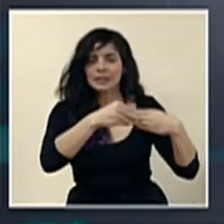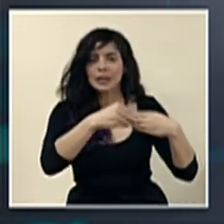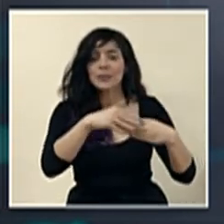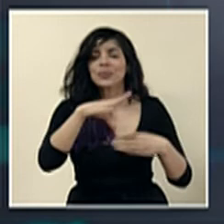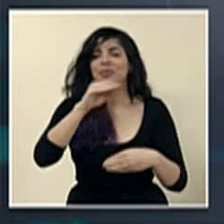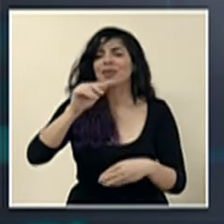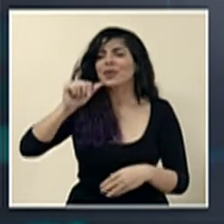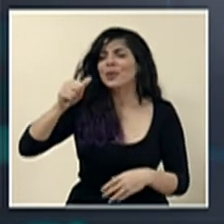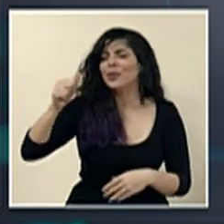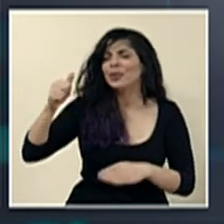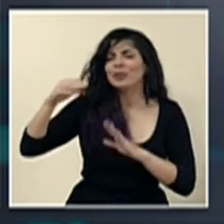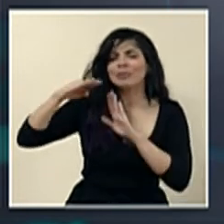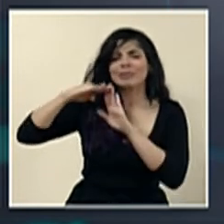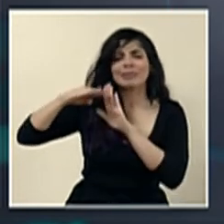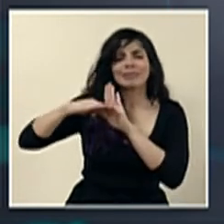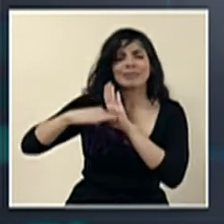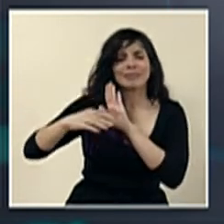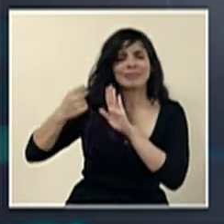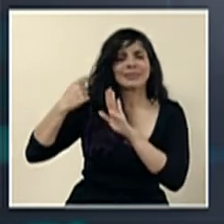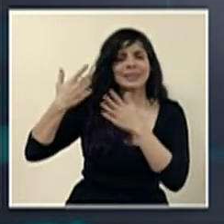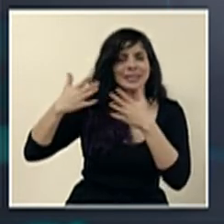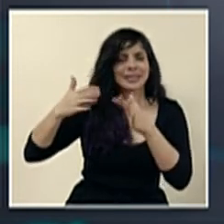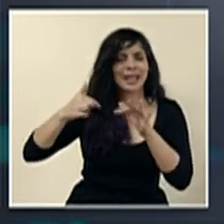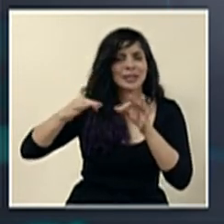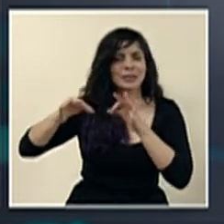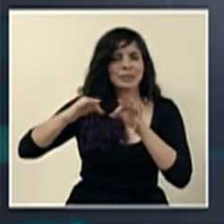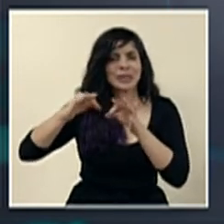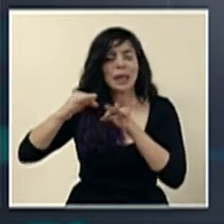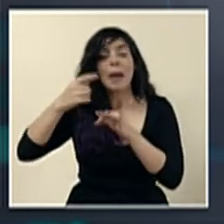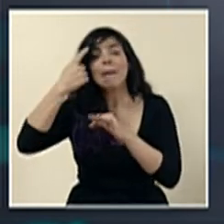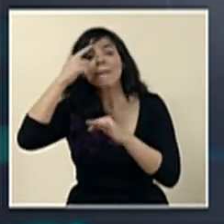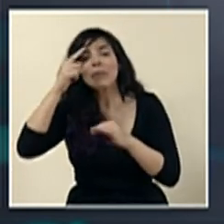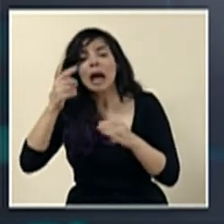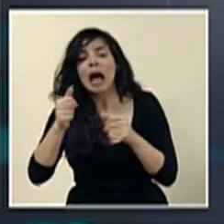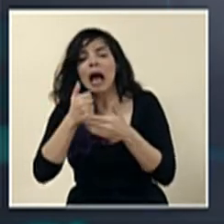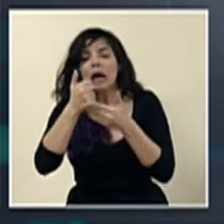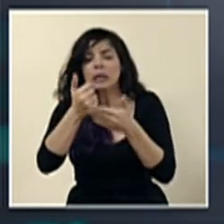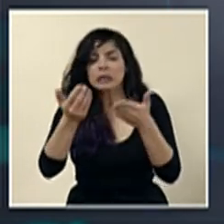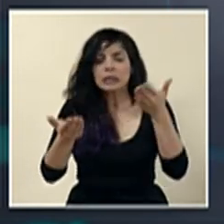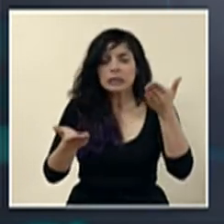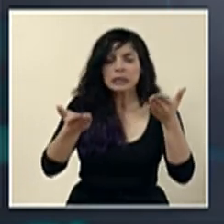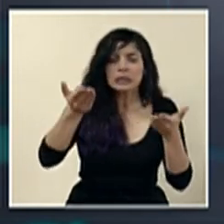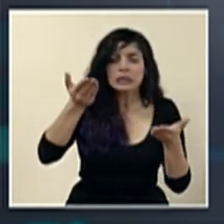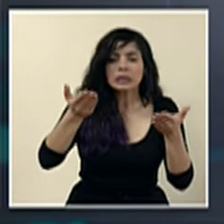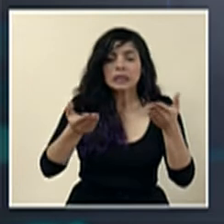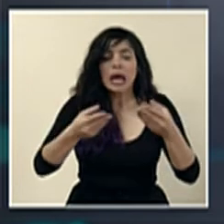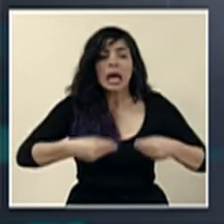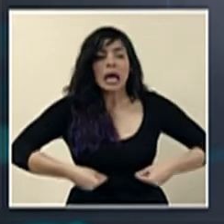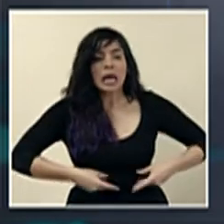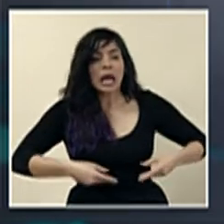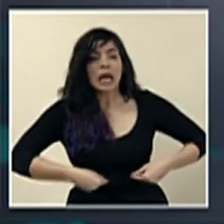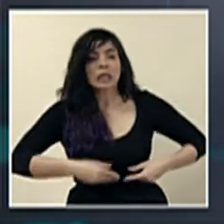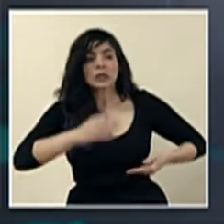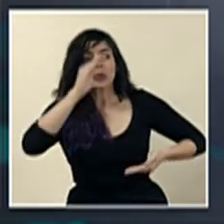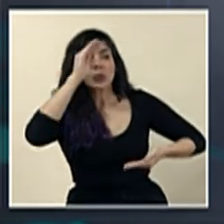una serie de medidas que acabo de explicar para compensar la reducción del gasto,